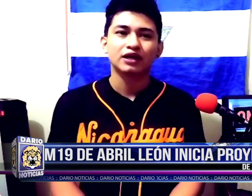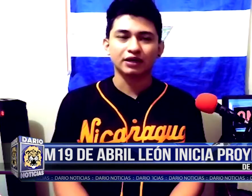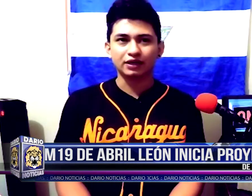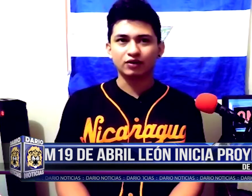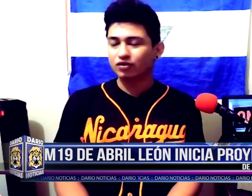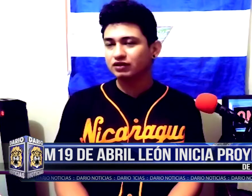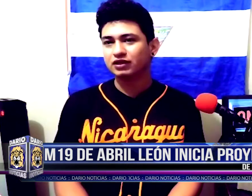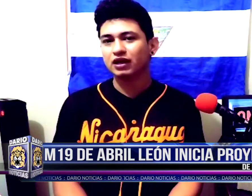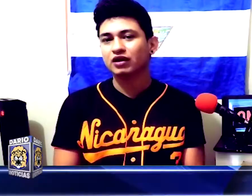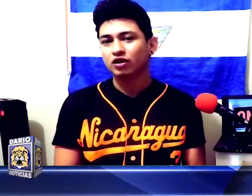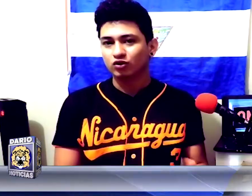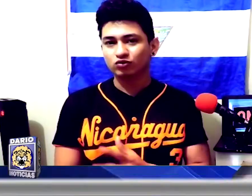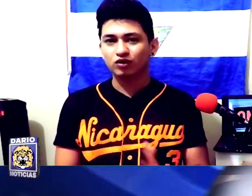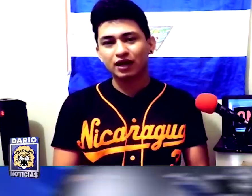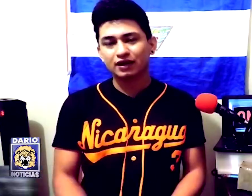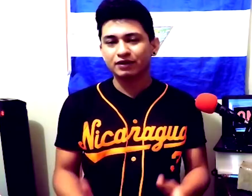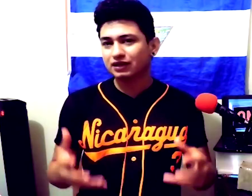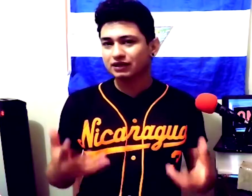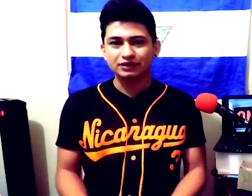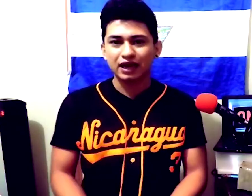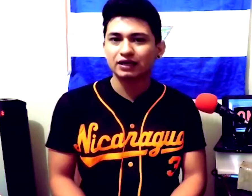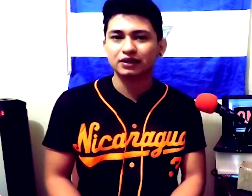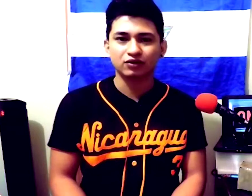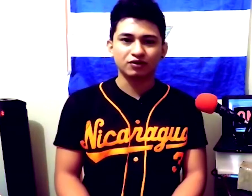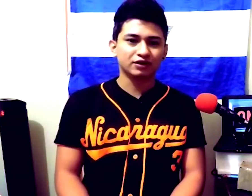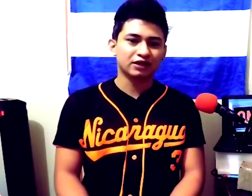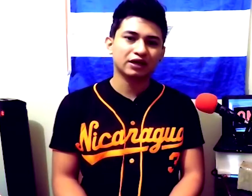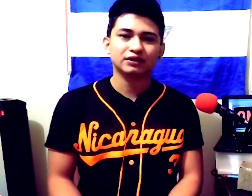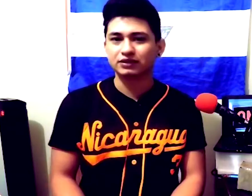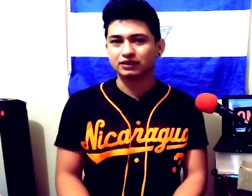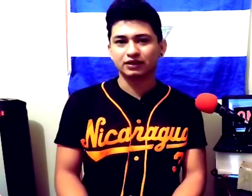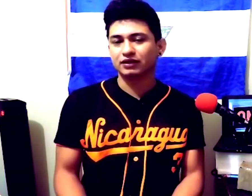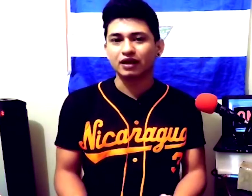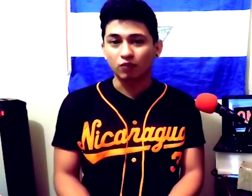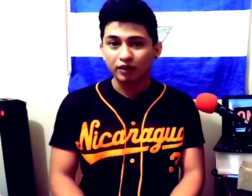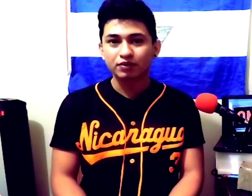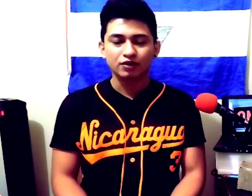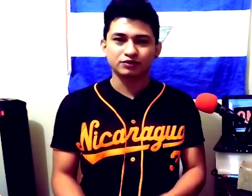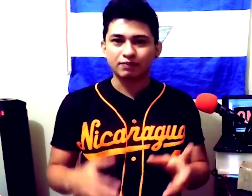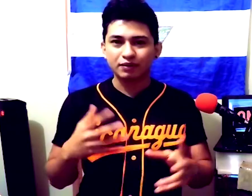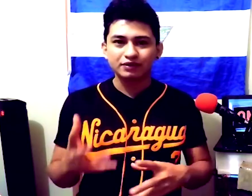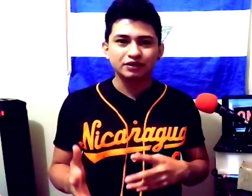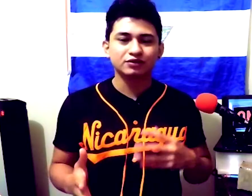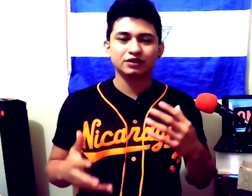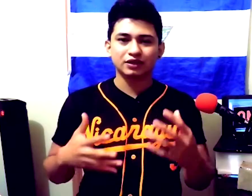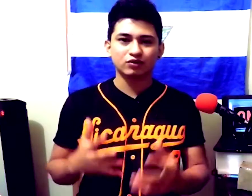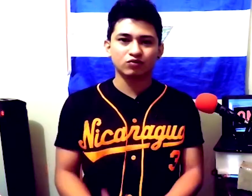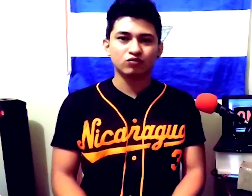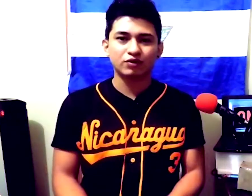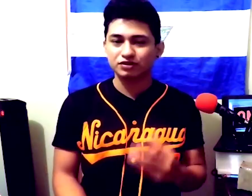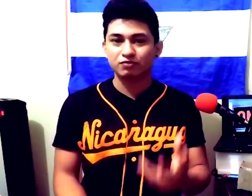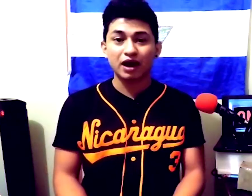hacerlo. Hoy en día, con todas las herramientas digitales, tecnológicas, en la web, nos ha permitido